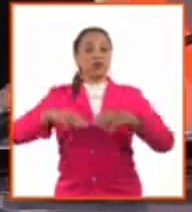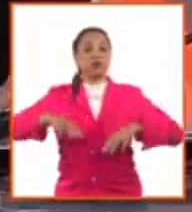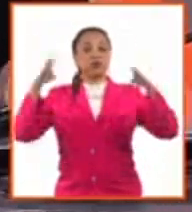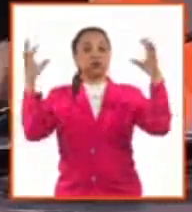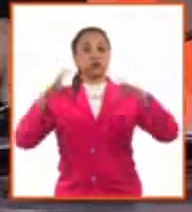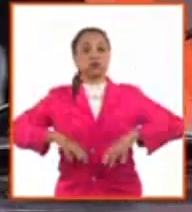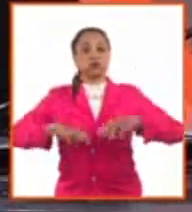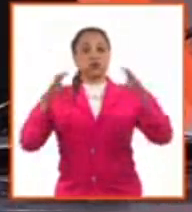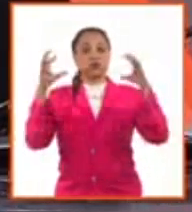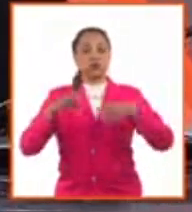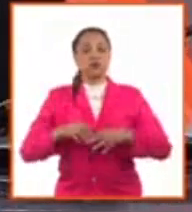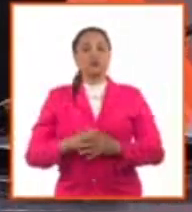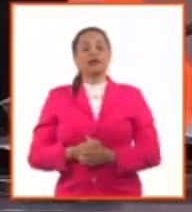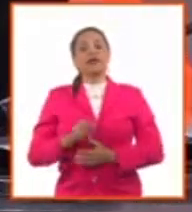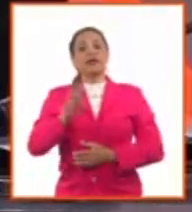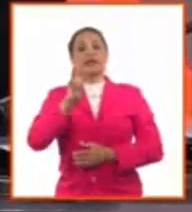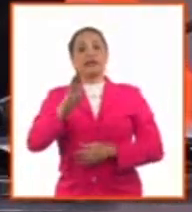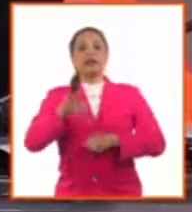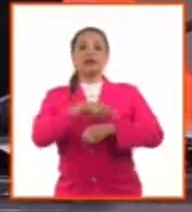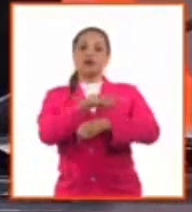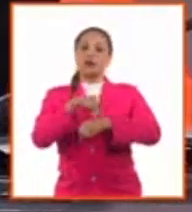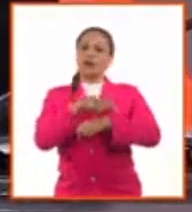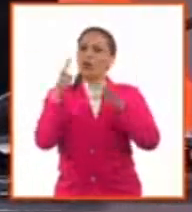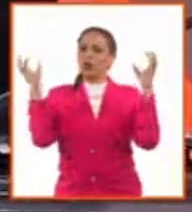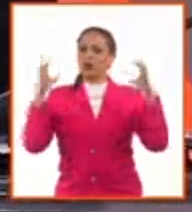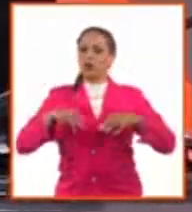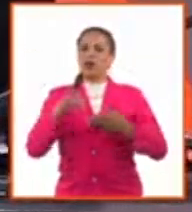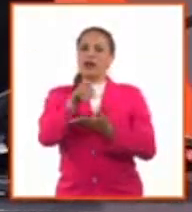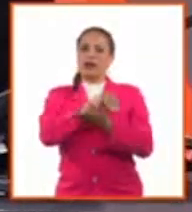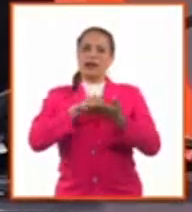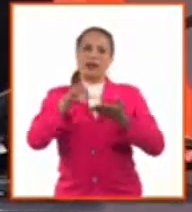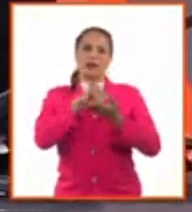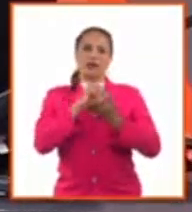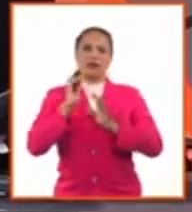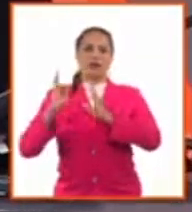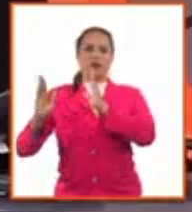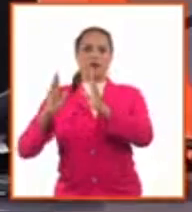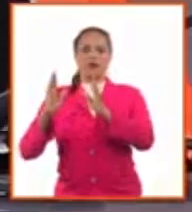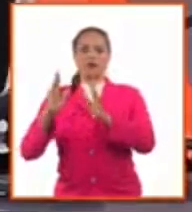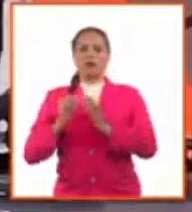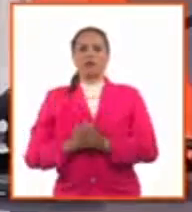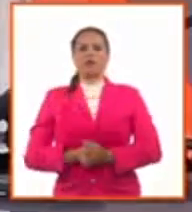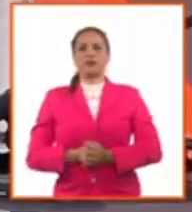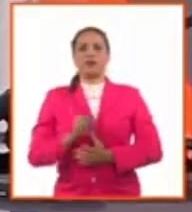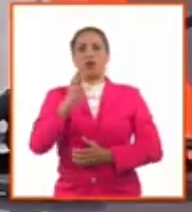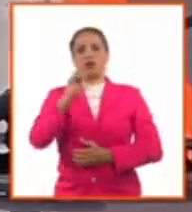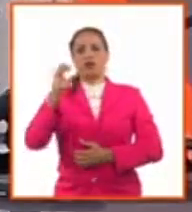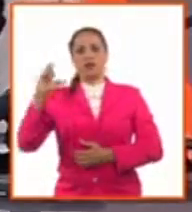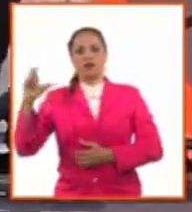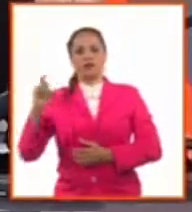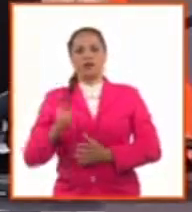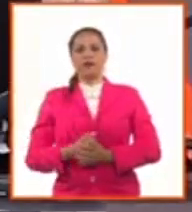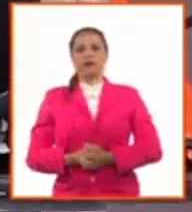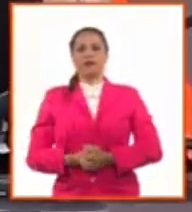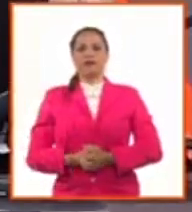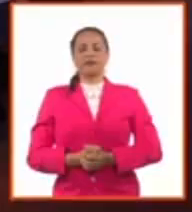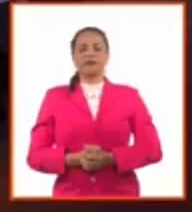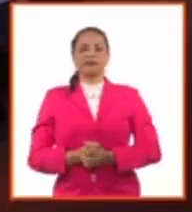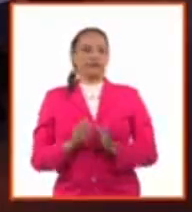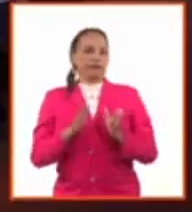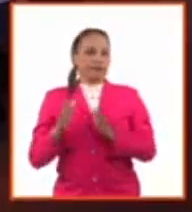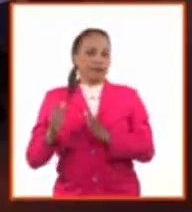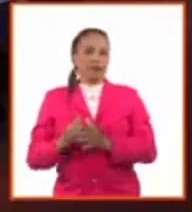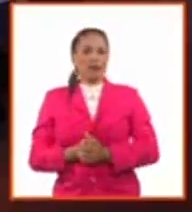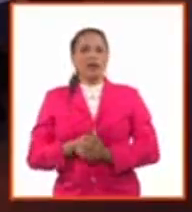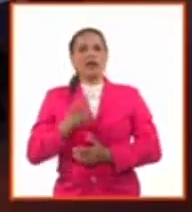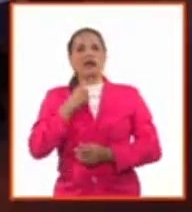bastante significativa y en las últimas 3 horas pues bastante lluvia en esa zona del occidente del país. Bueno, hablaba Carla al